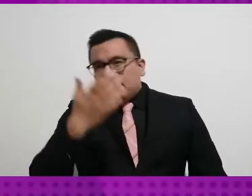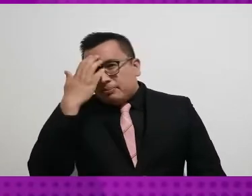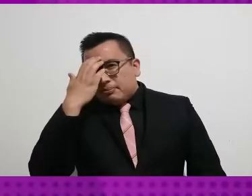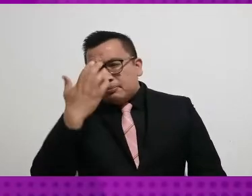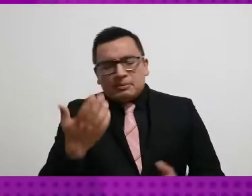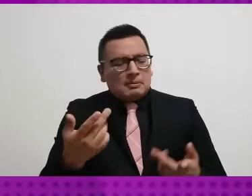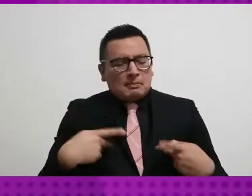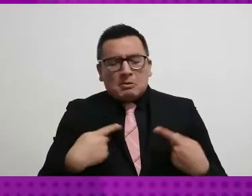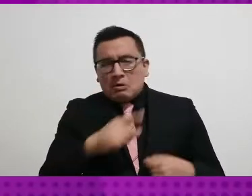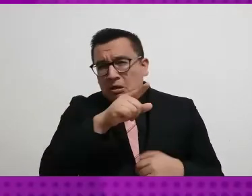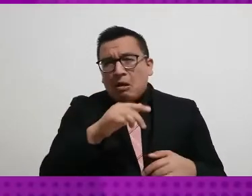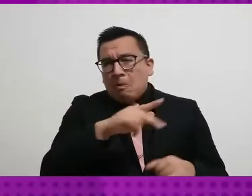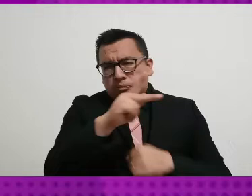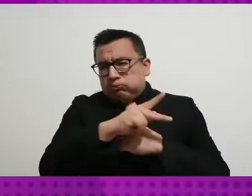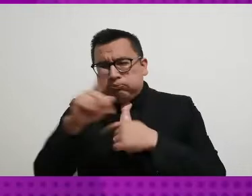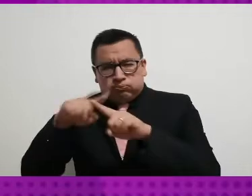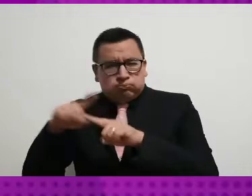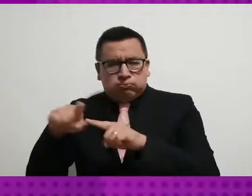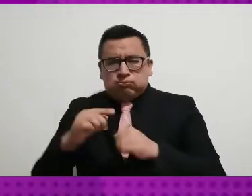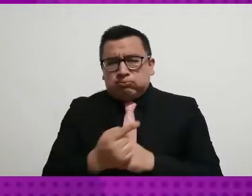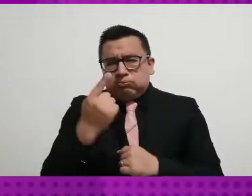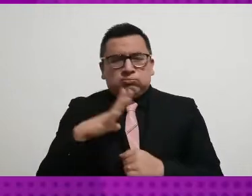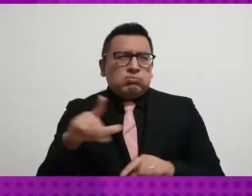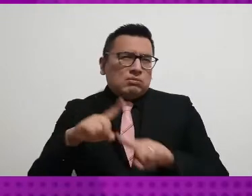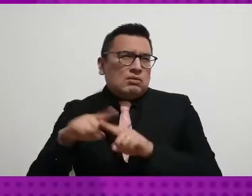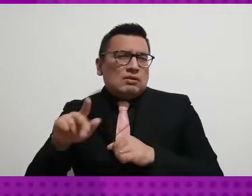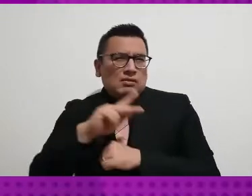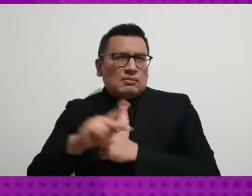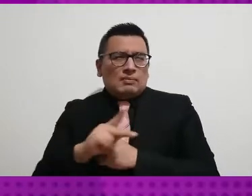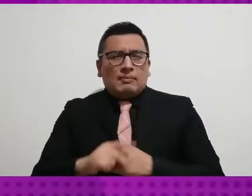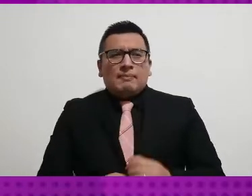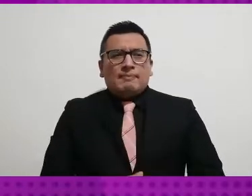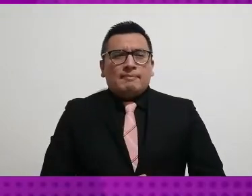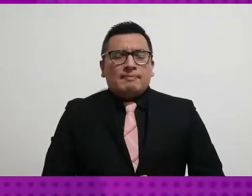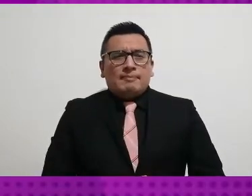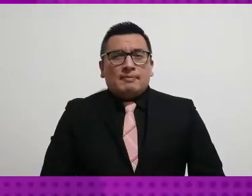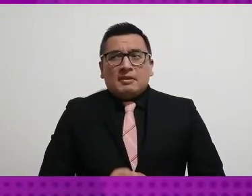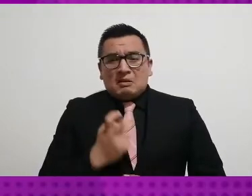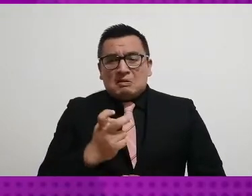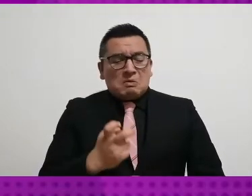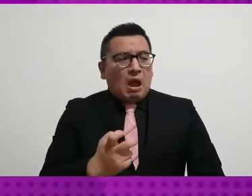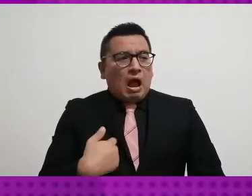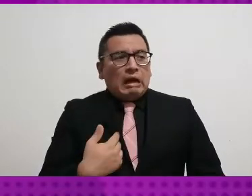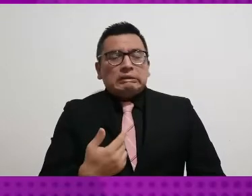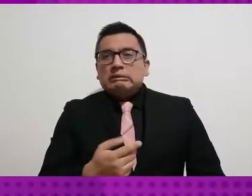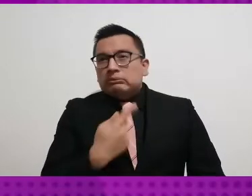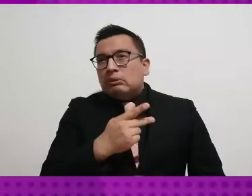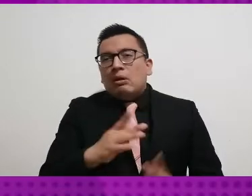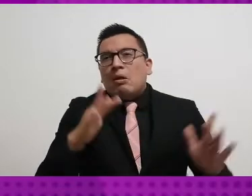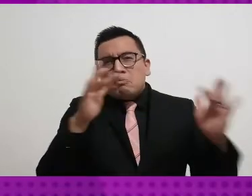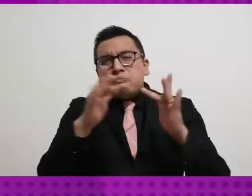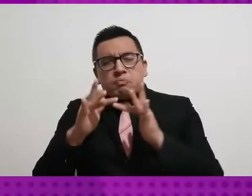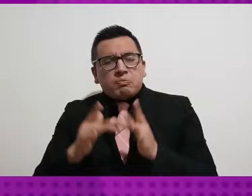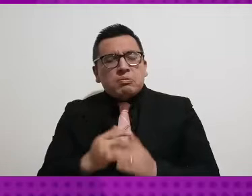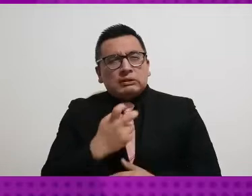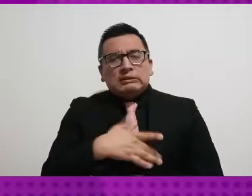muchas personas argentinas y de otros países, porque habíamos de varios países, y bueno, es una forma de hacer buenos contactos en cuanto